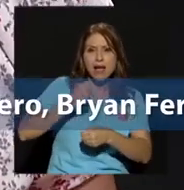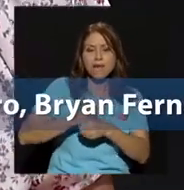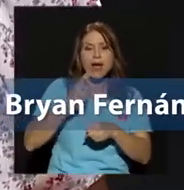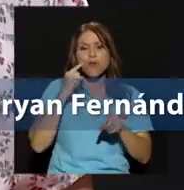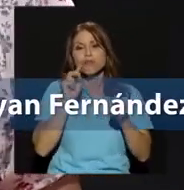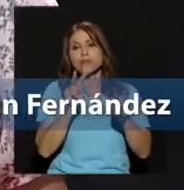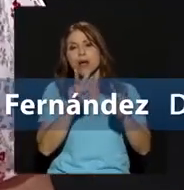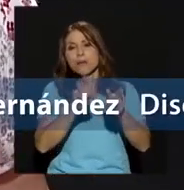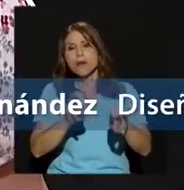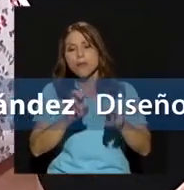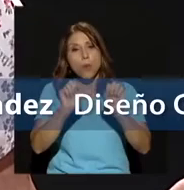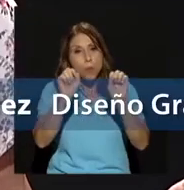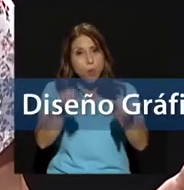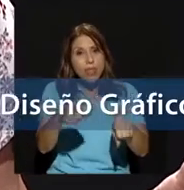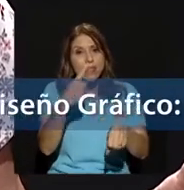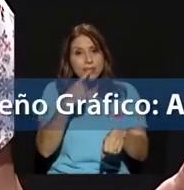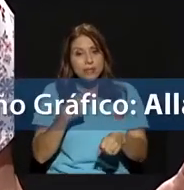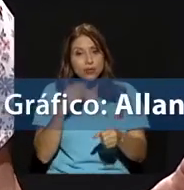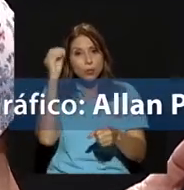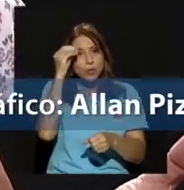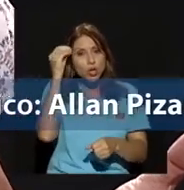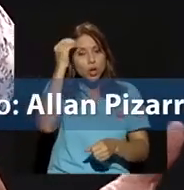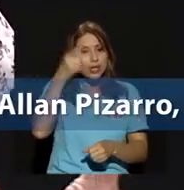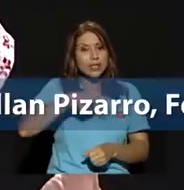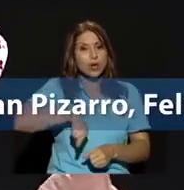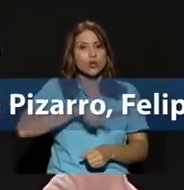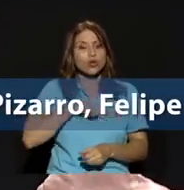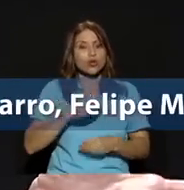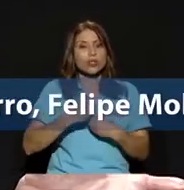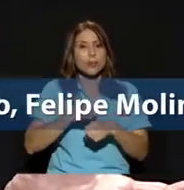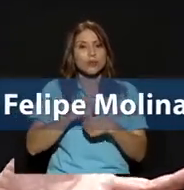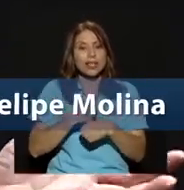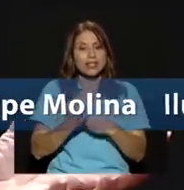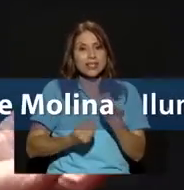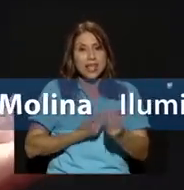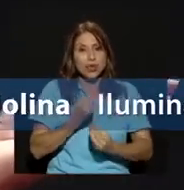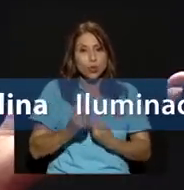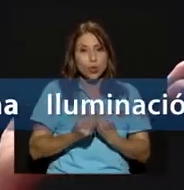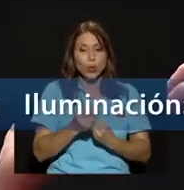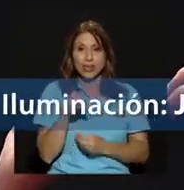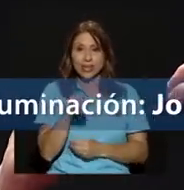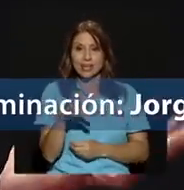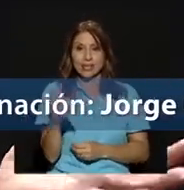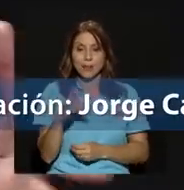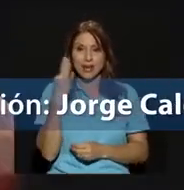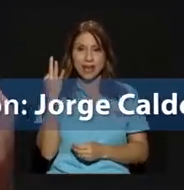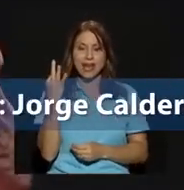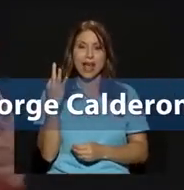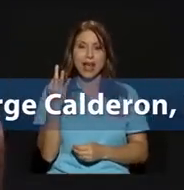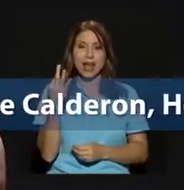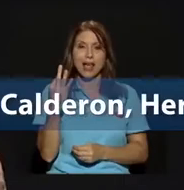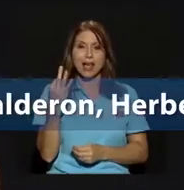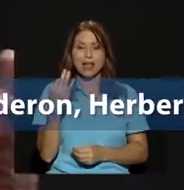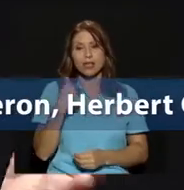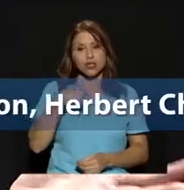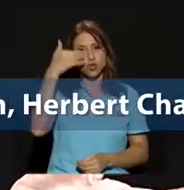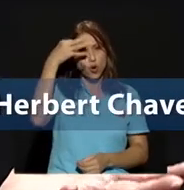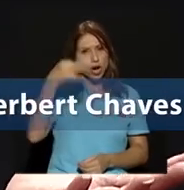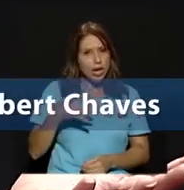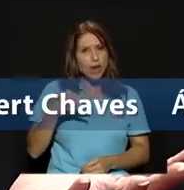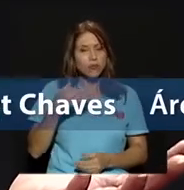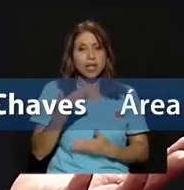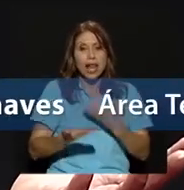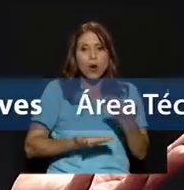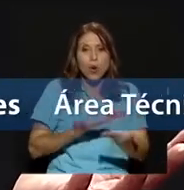dar incluso opiniones de lo que estamos haciendo. Yo creo que de esa manera, yo creo perfectamente en la